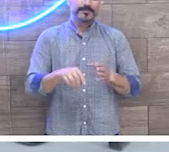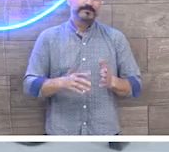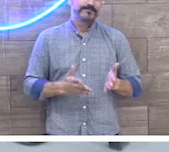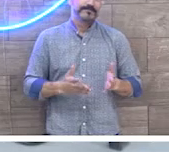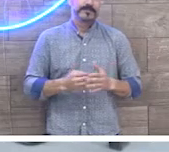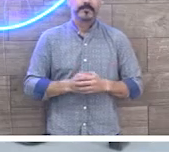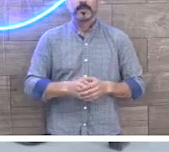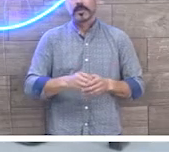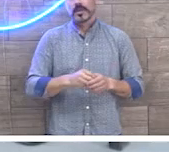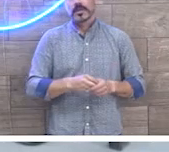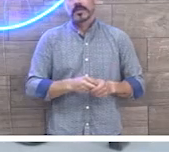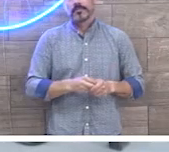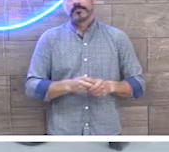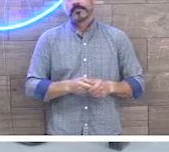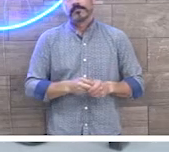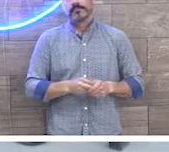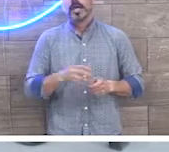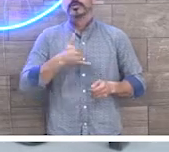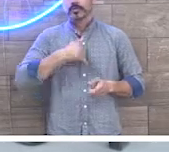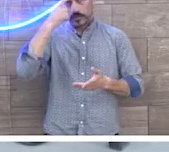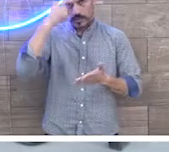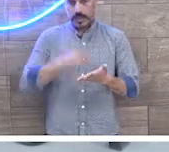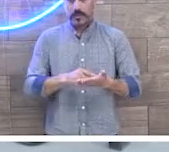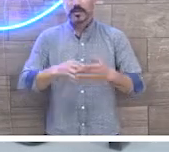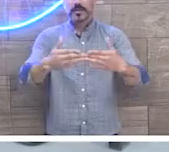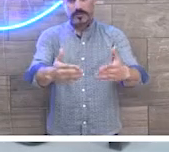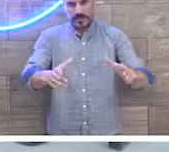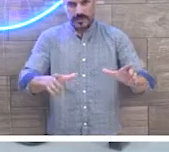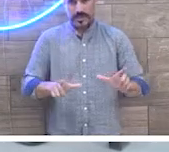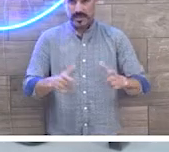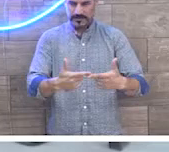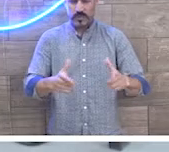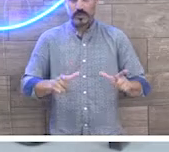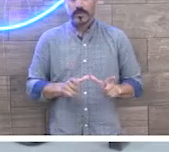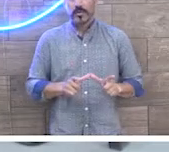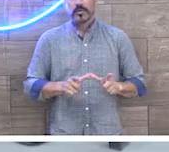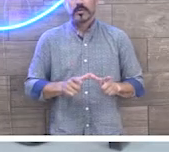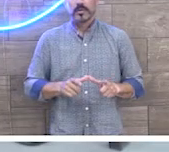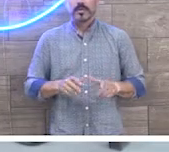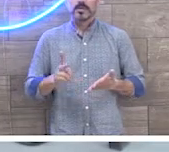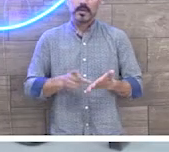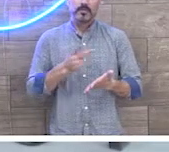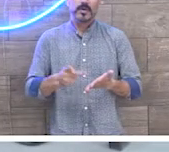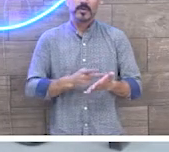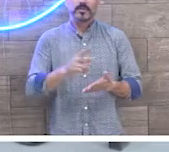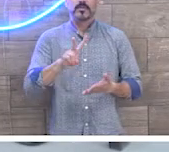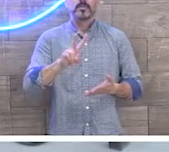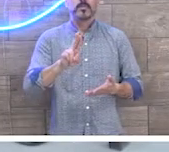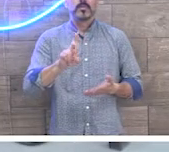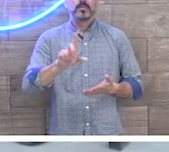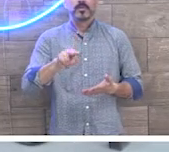Omar. Yo creo que es una comunidad que se ha vuelto vulnerable. Las actuales definiciones sobre